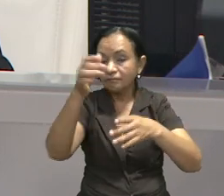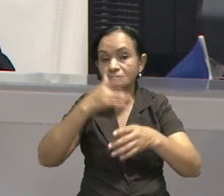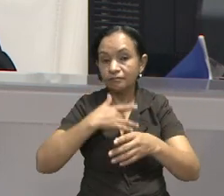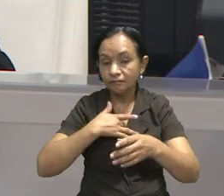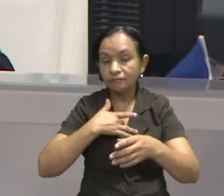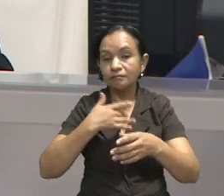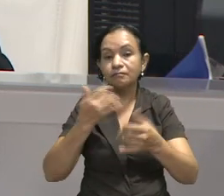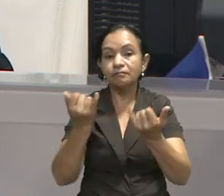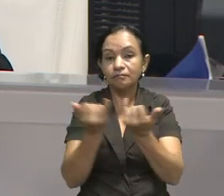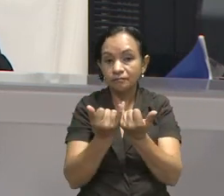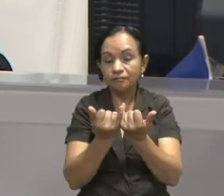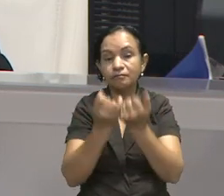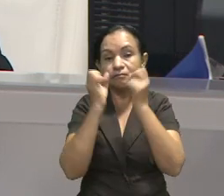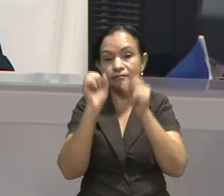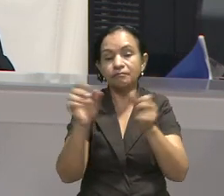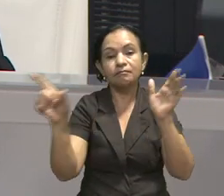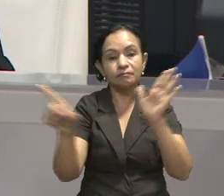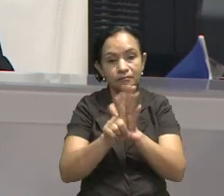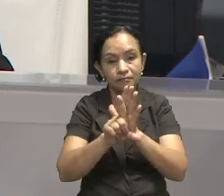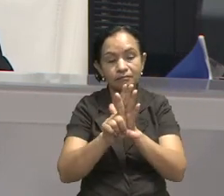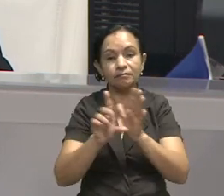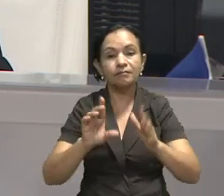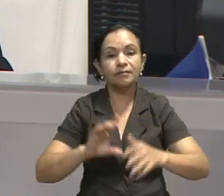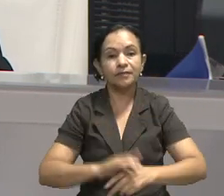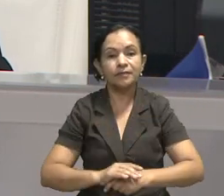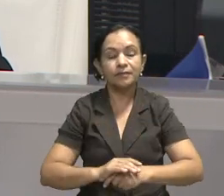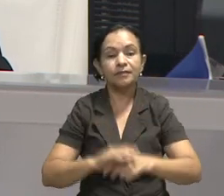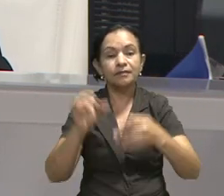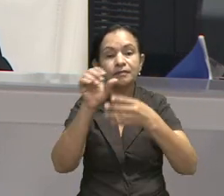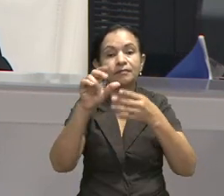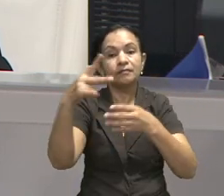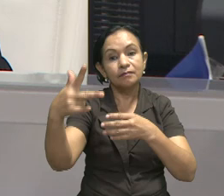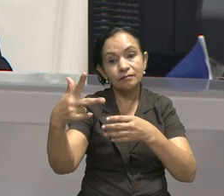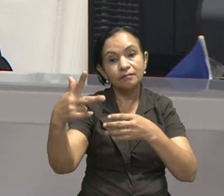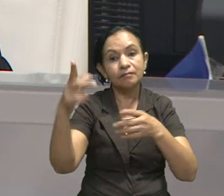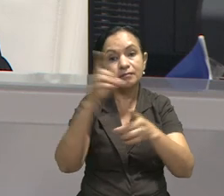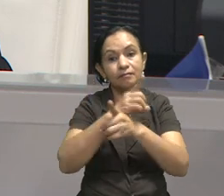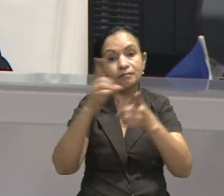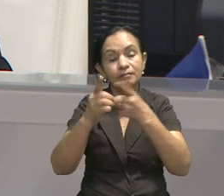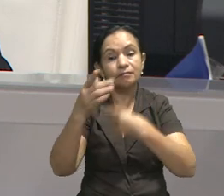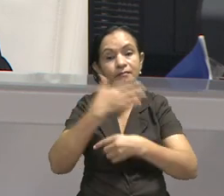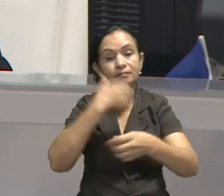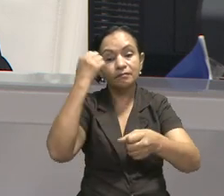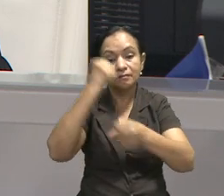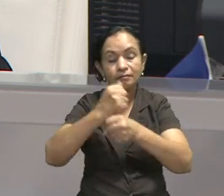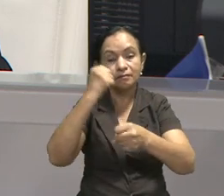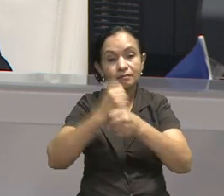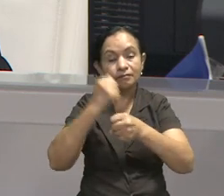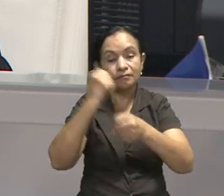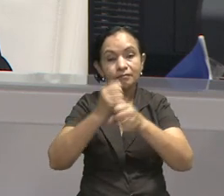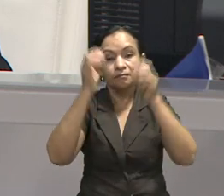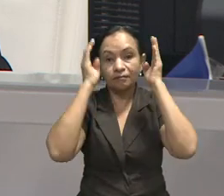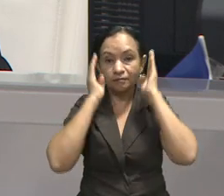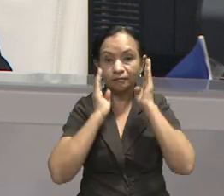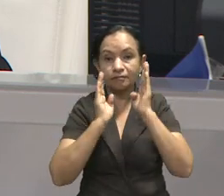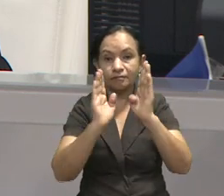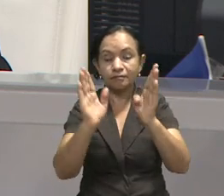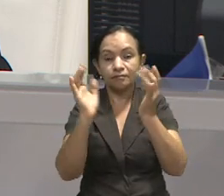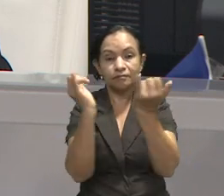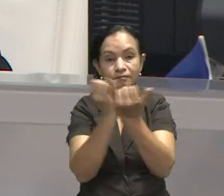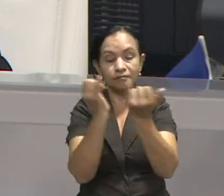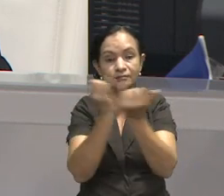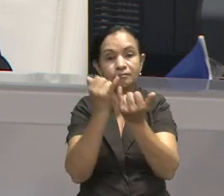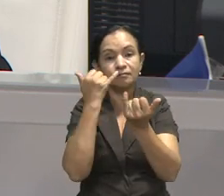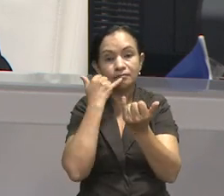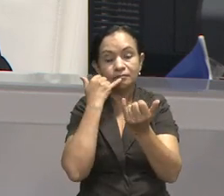sea otorgada por la ley. Artículo 8. Para garantizar el mejor desempeño de sus funciones y atender los requerimientos administrativos de Telcor